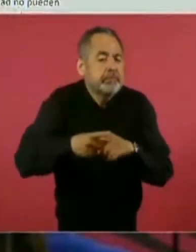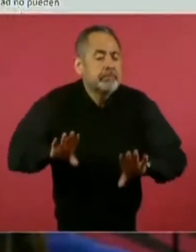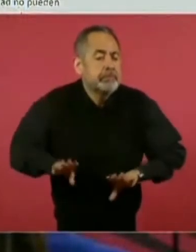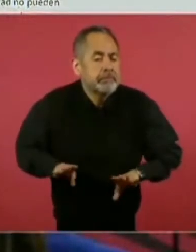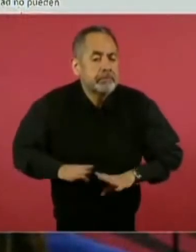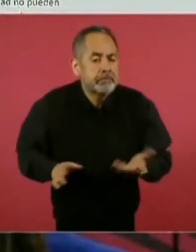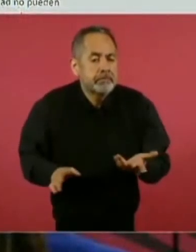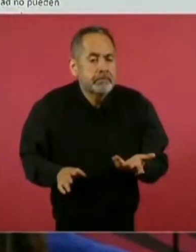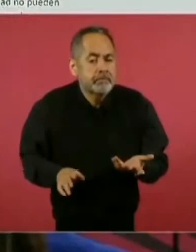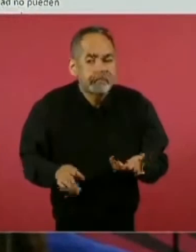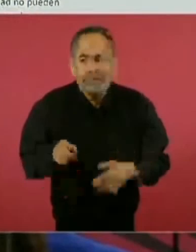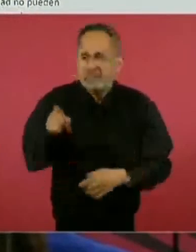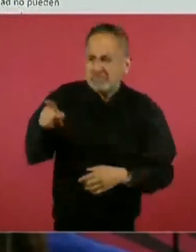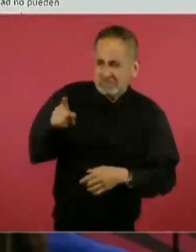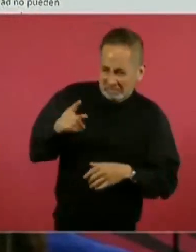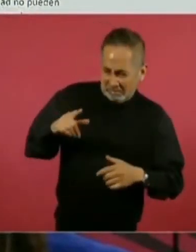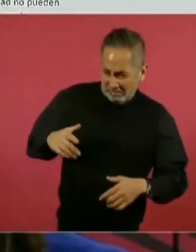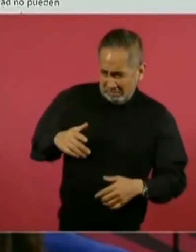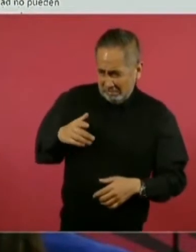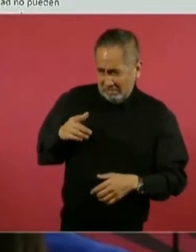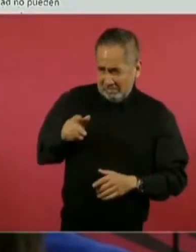sin autoridad?